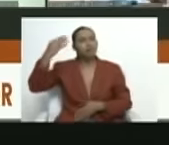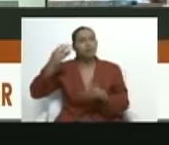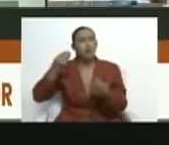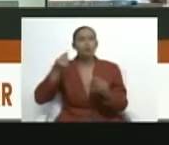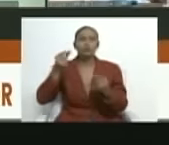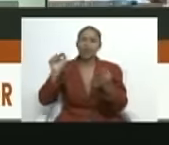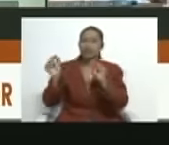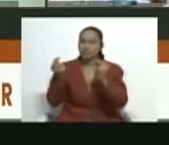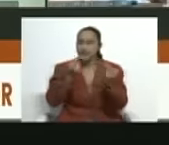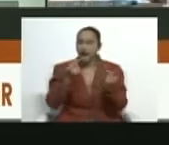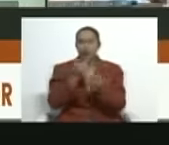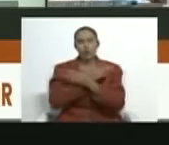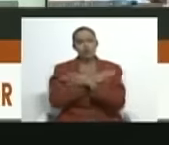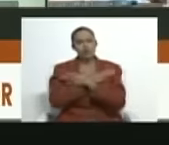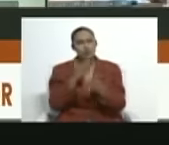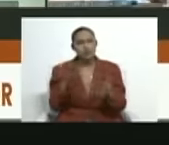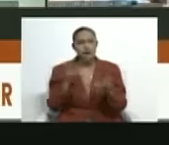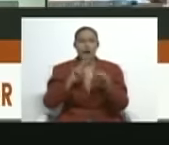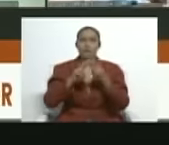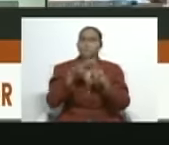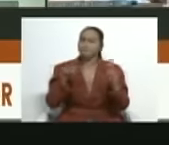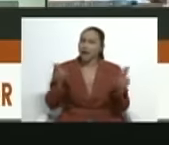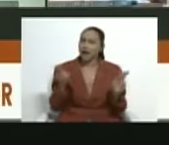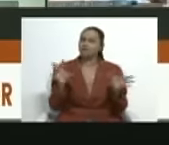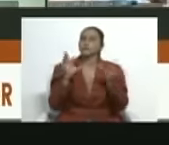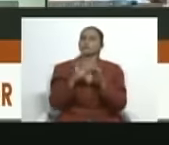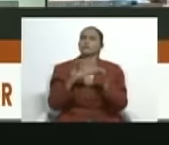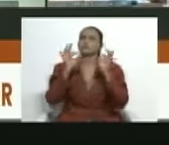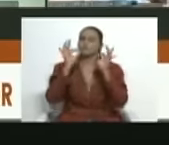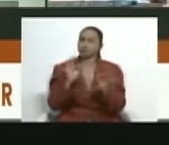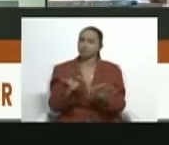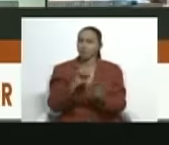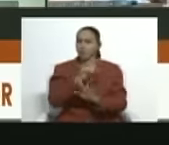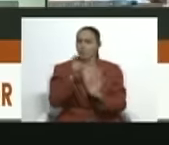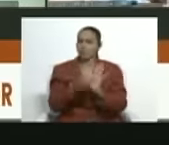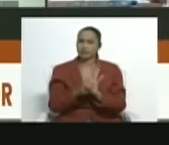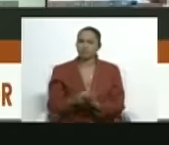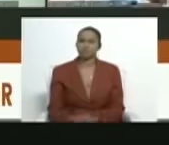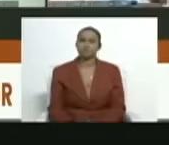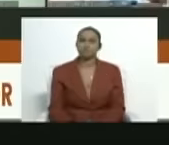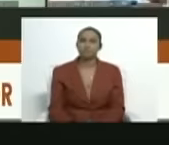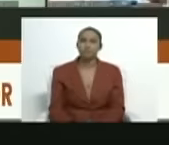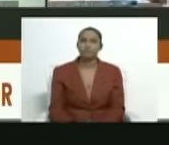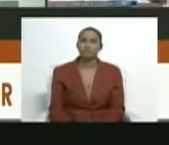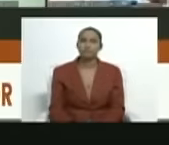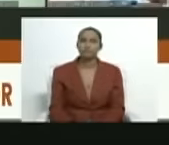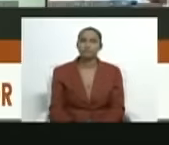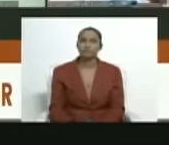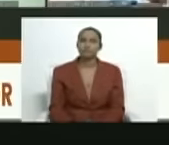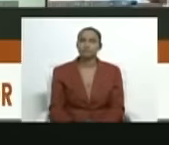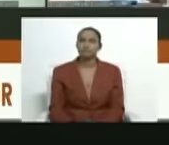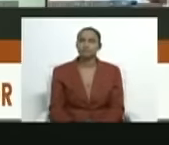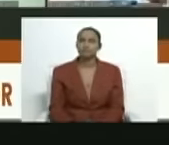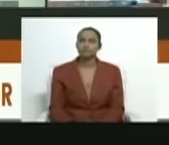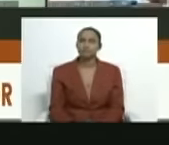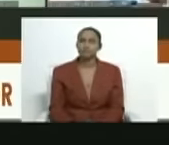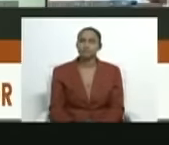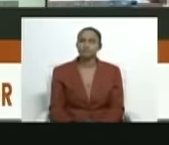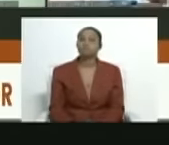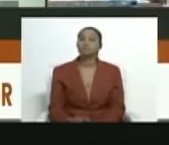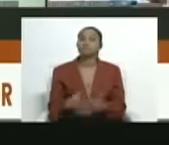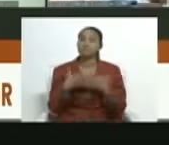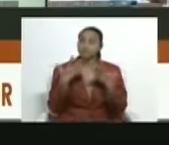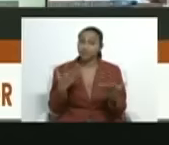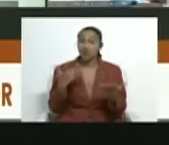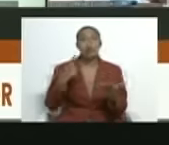diálogo, solidaridad, reciprocidad y complementariedad, contrarios a la práctica hegemónica que hoy se nos